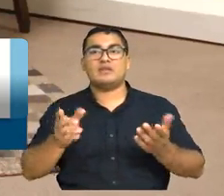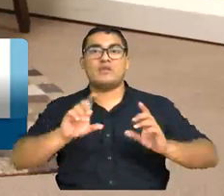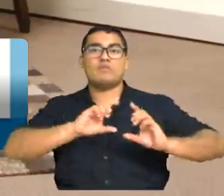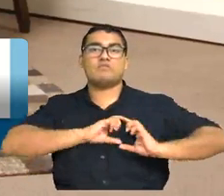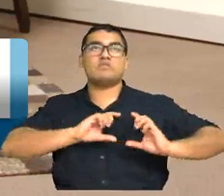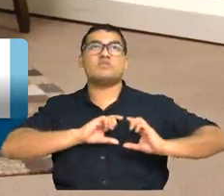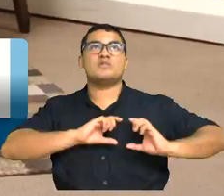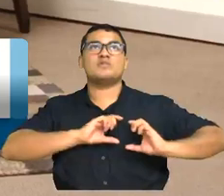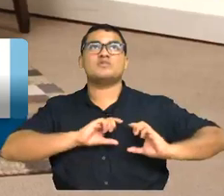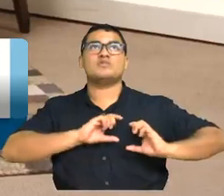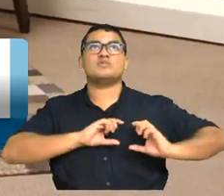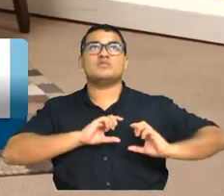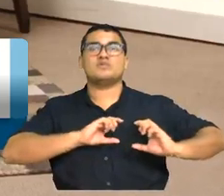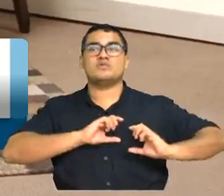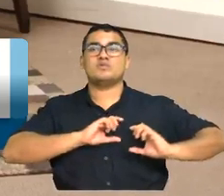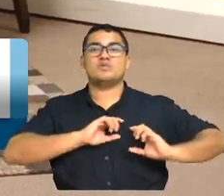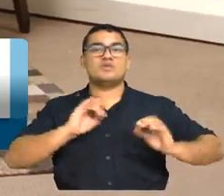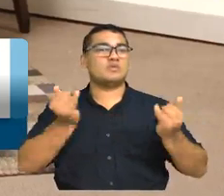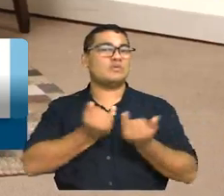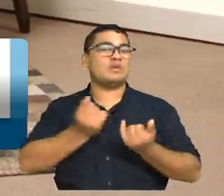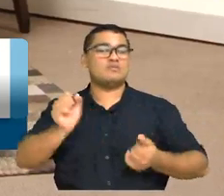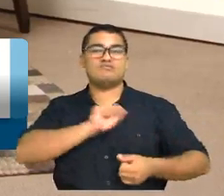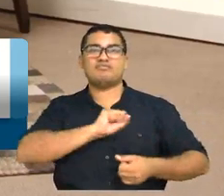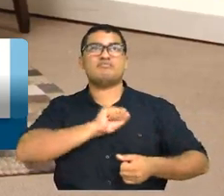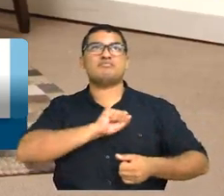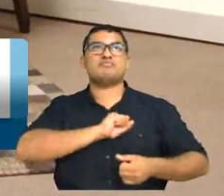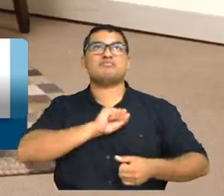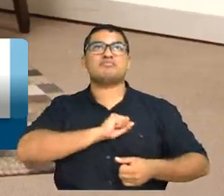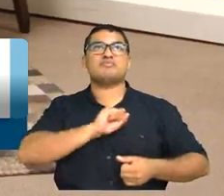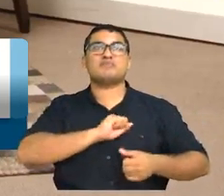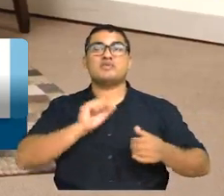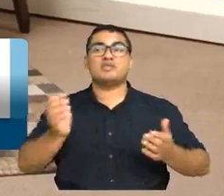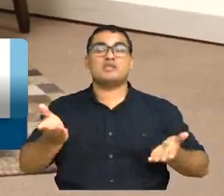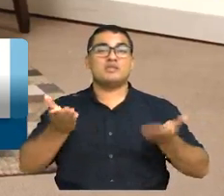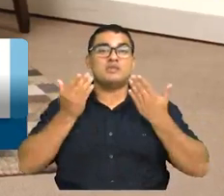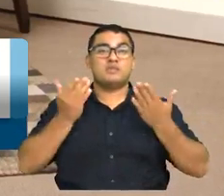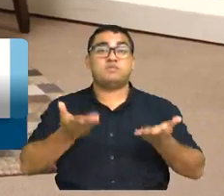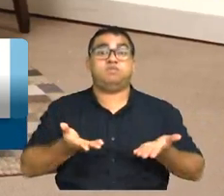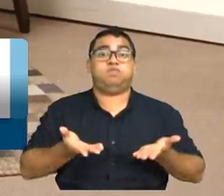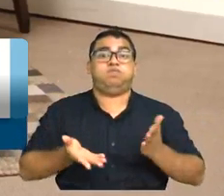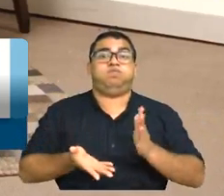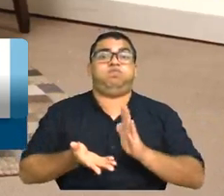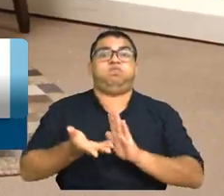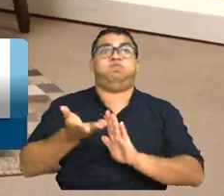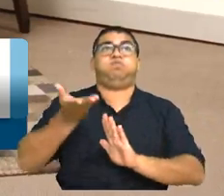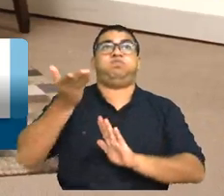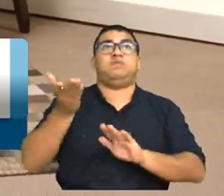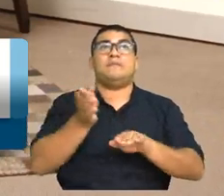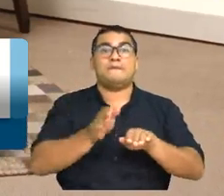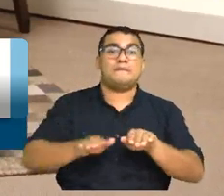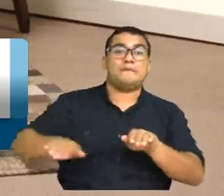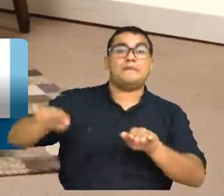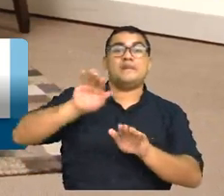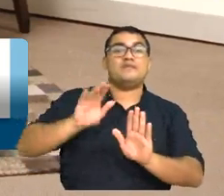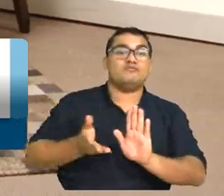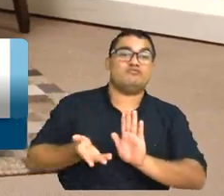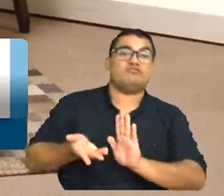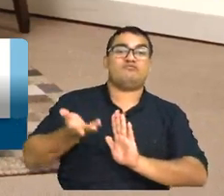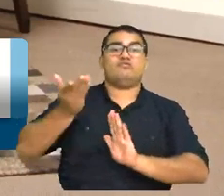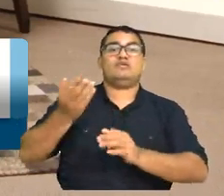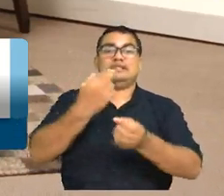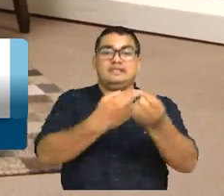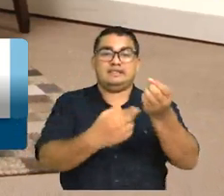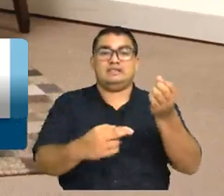corazón, como tipo la adrenalina, y con los golpes de calor tiende a aumentar más el flujo sanguíneo, y